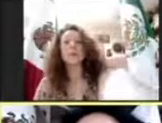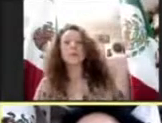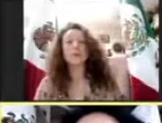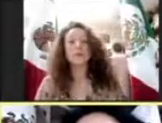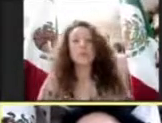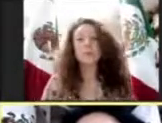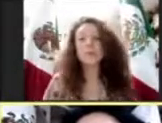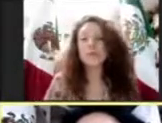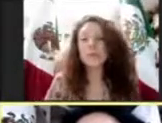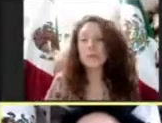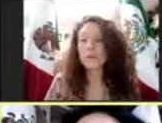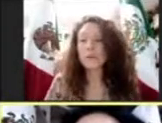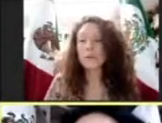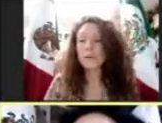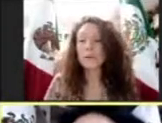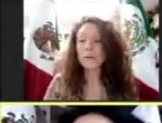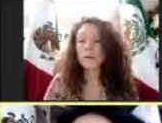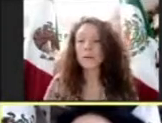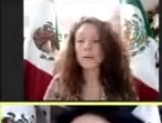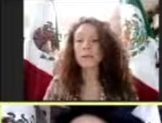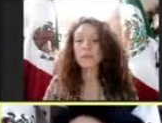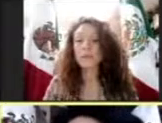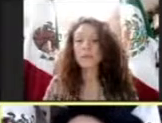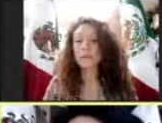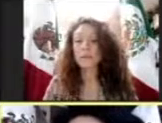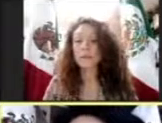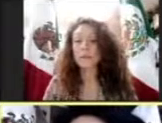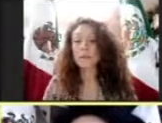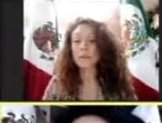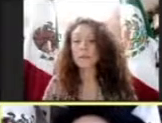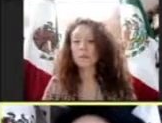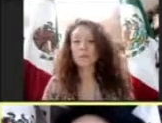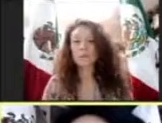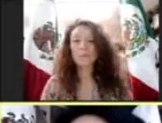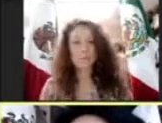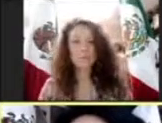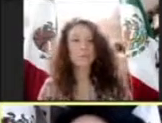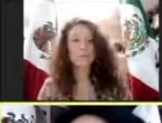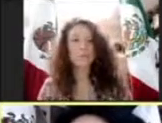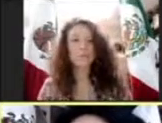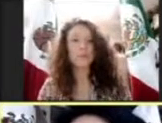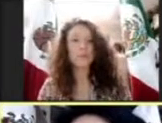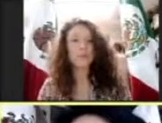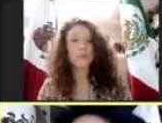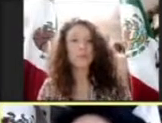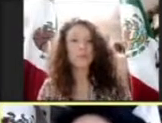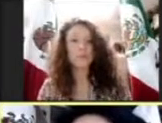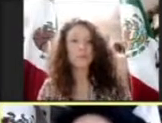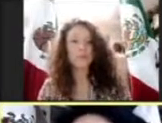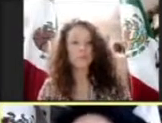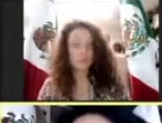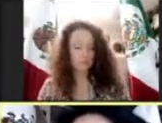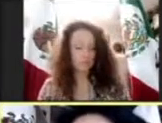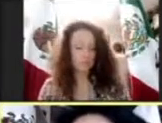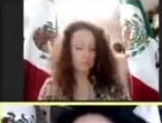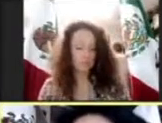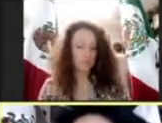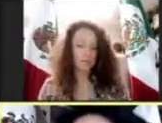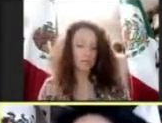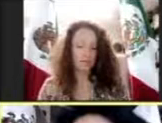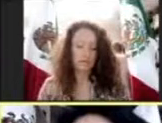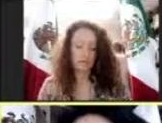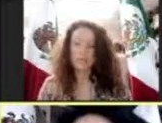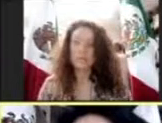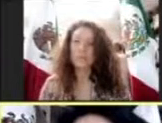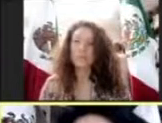Ojalá le pudiéramos decir, bueno, ojalá pudiera la diputada abrir su cámara cuando vote.